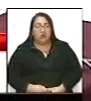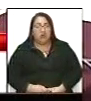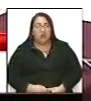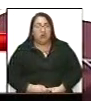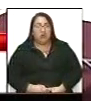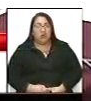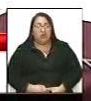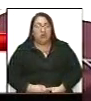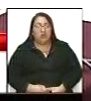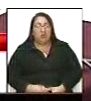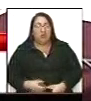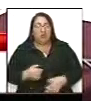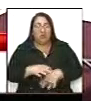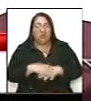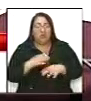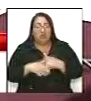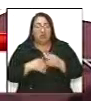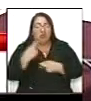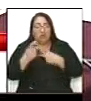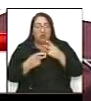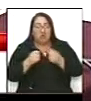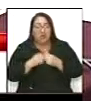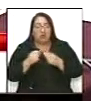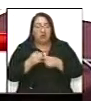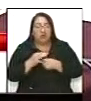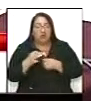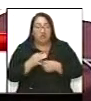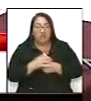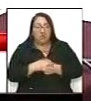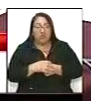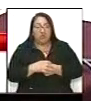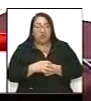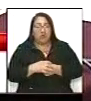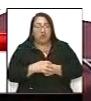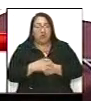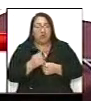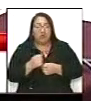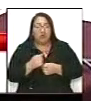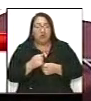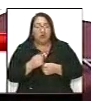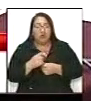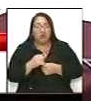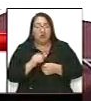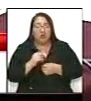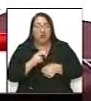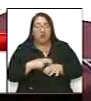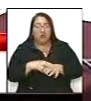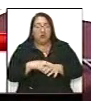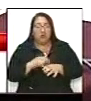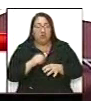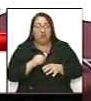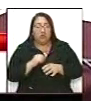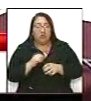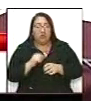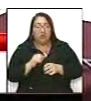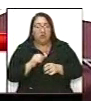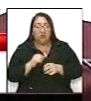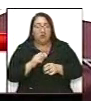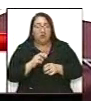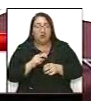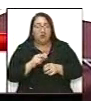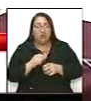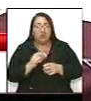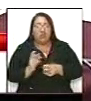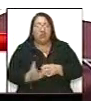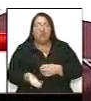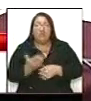Ejecutivo Nacional, cuando uno tiene que visitar a las bases de las provincias, cuando uno tiene que interactuar con los dirigentes de las provincias y les hacen